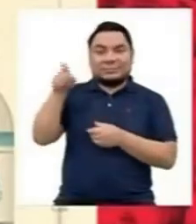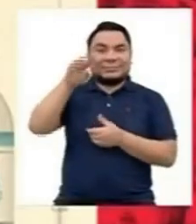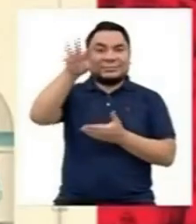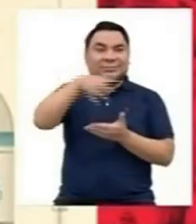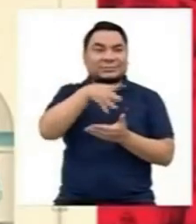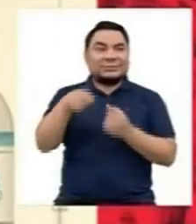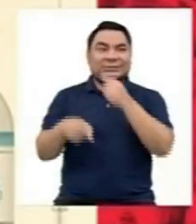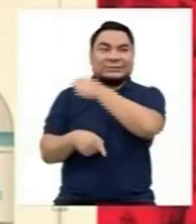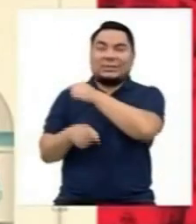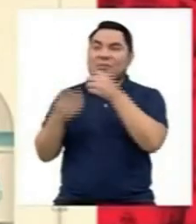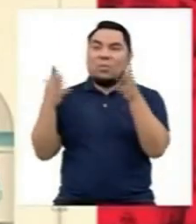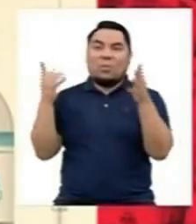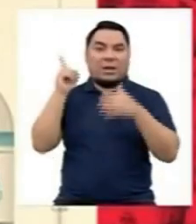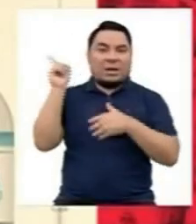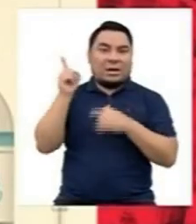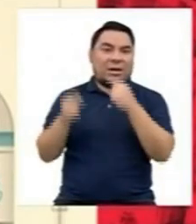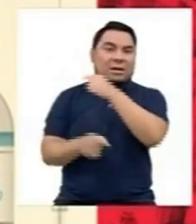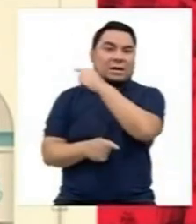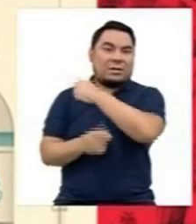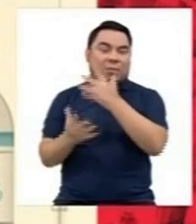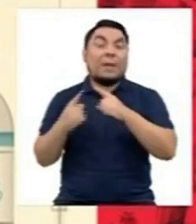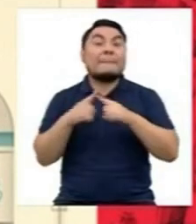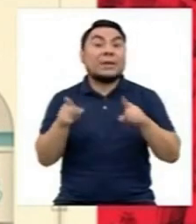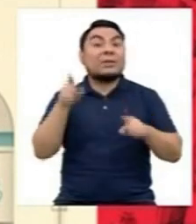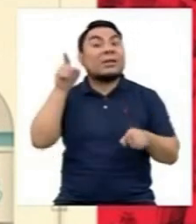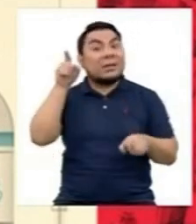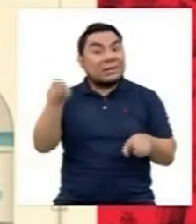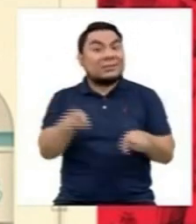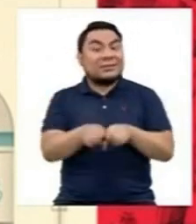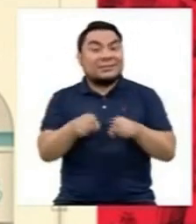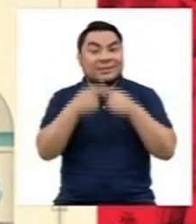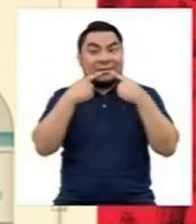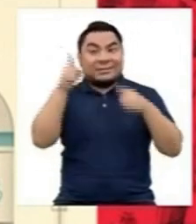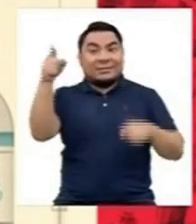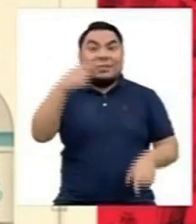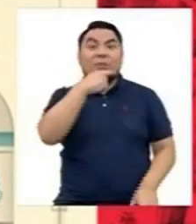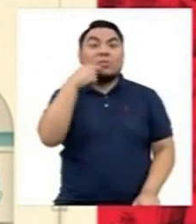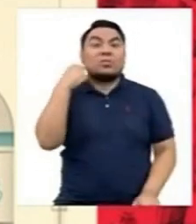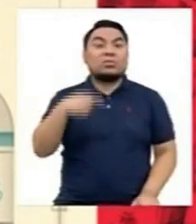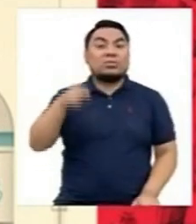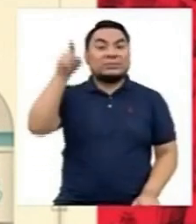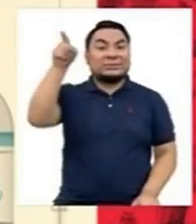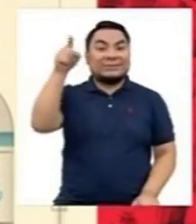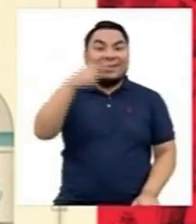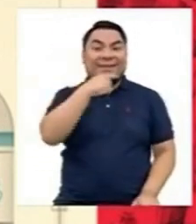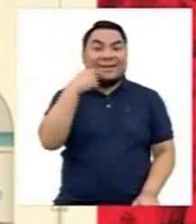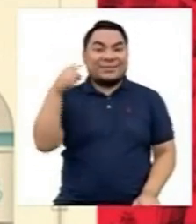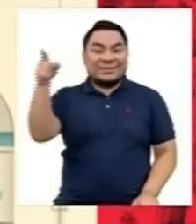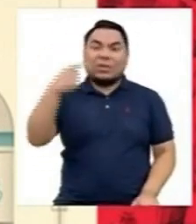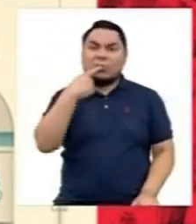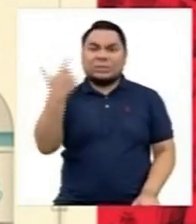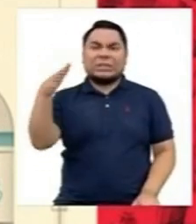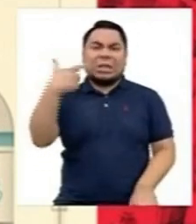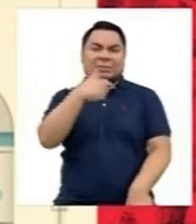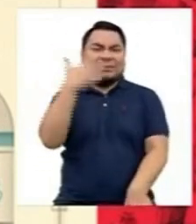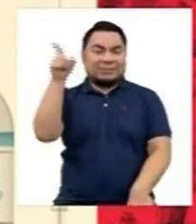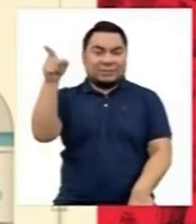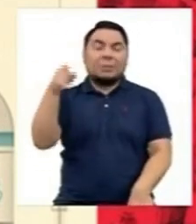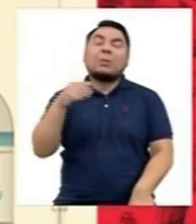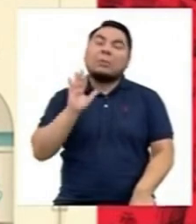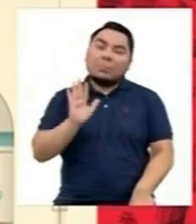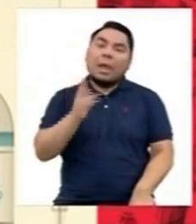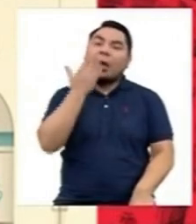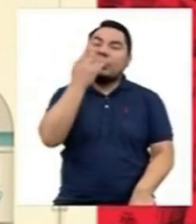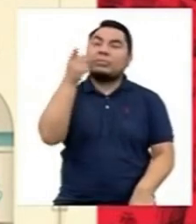caso del gobierno, es ya nuestra educación como país sostenida durante muchos años. Es precisamente este problema del peruano